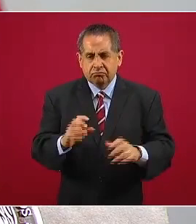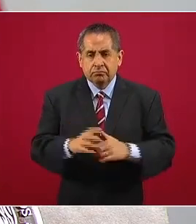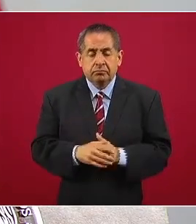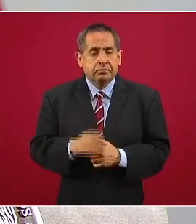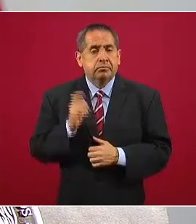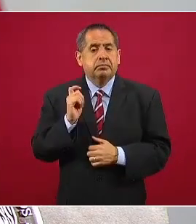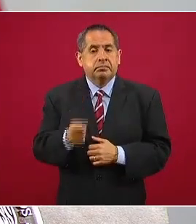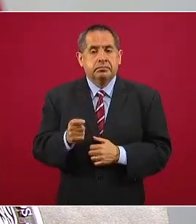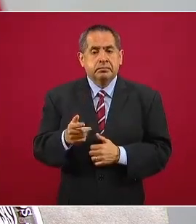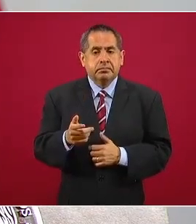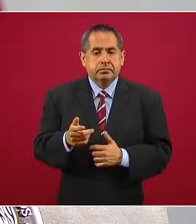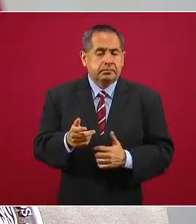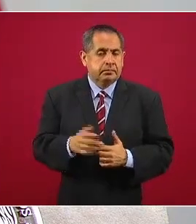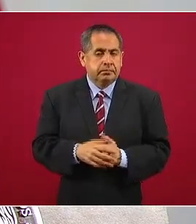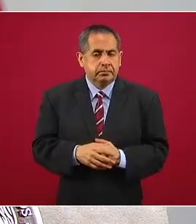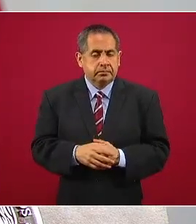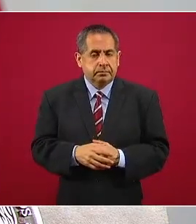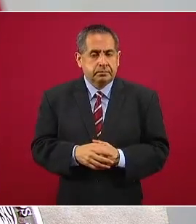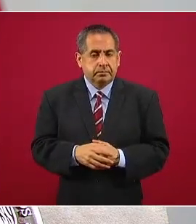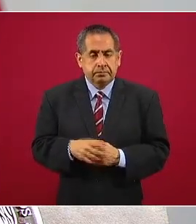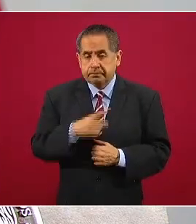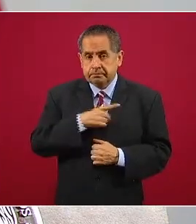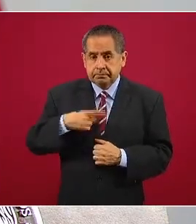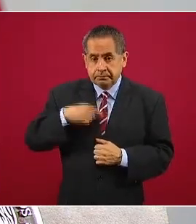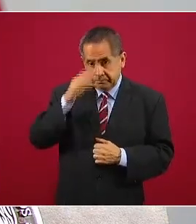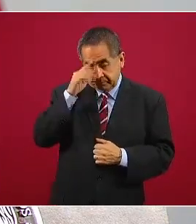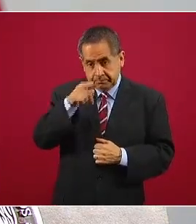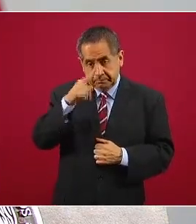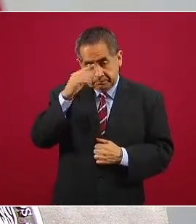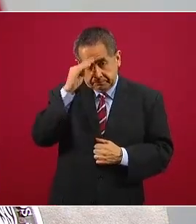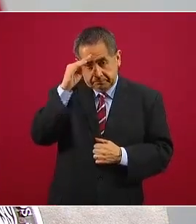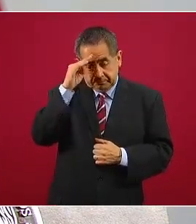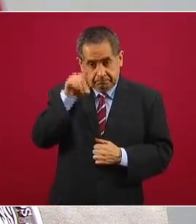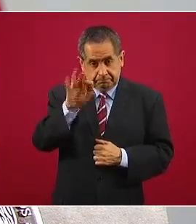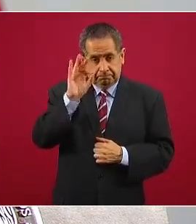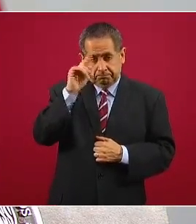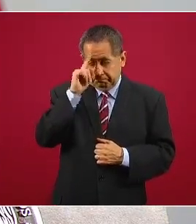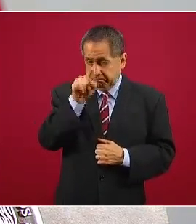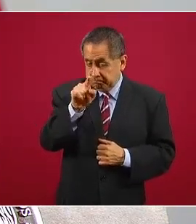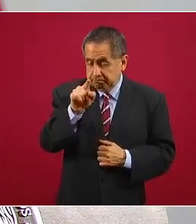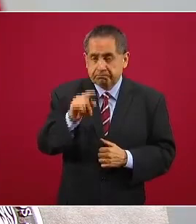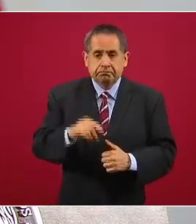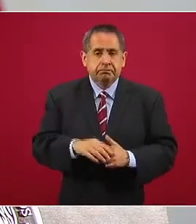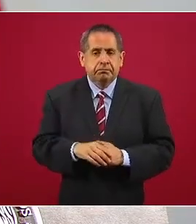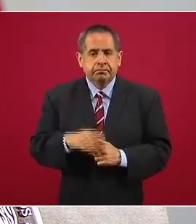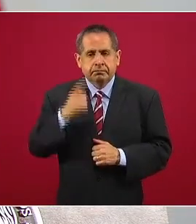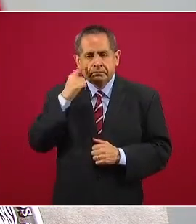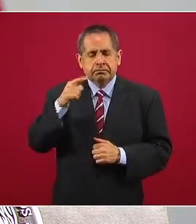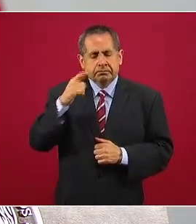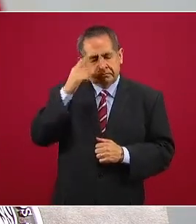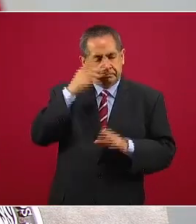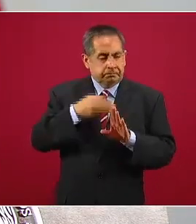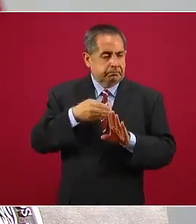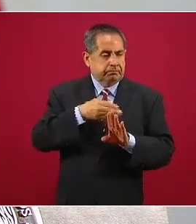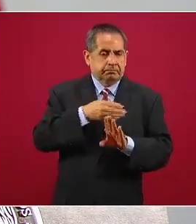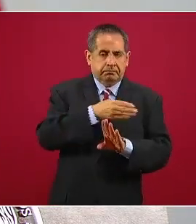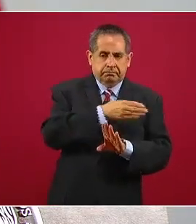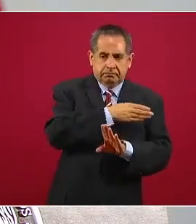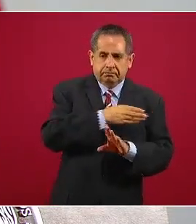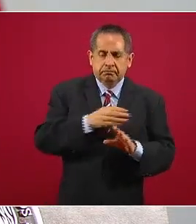Lo que debes de tomar en consideración para tener los